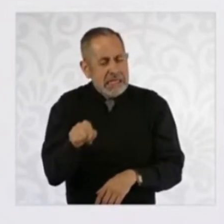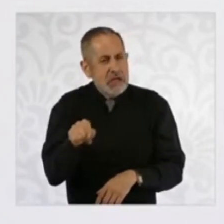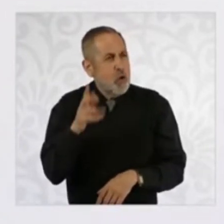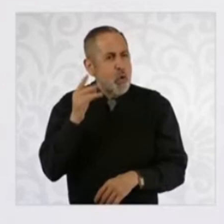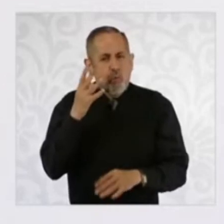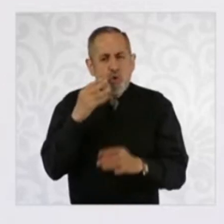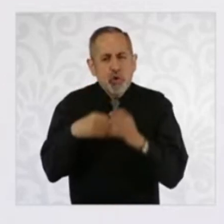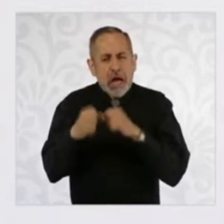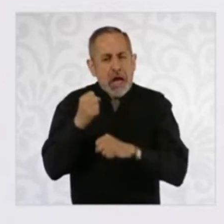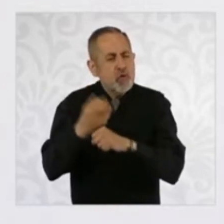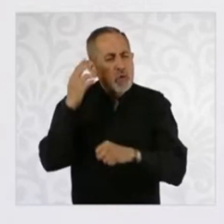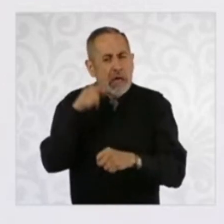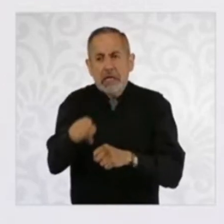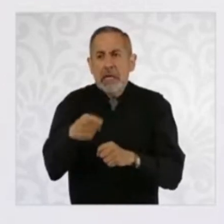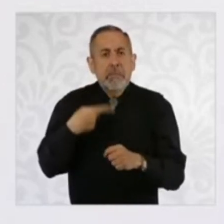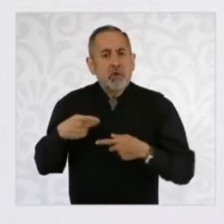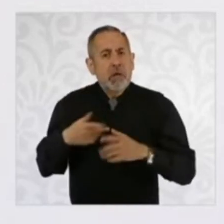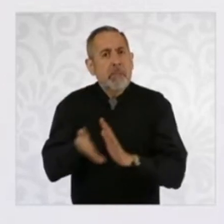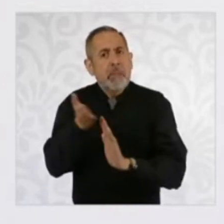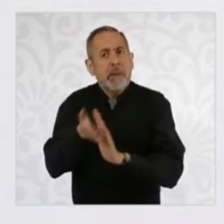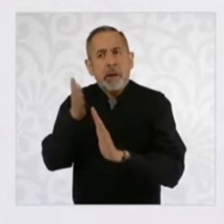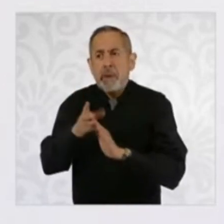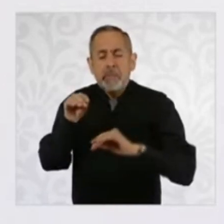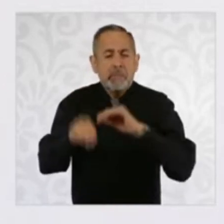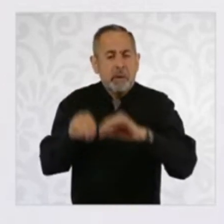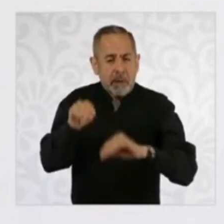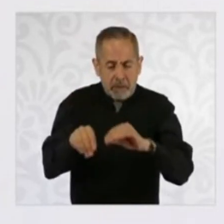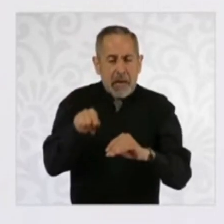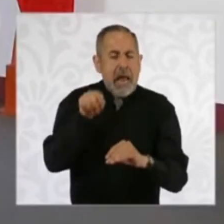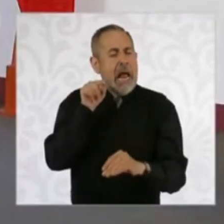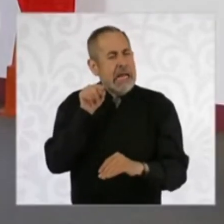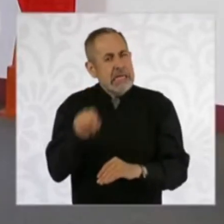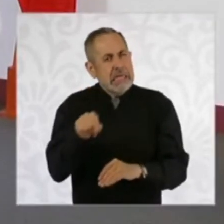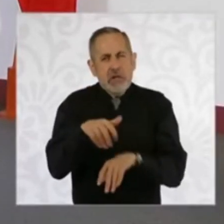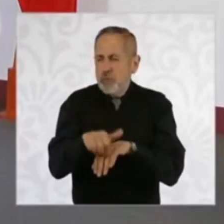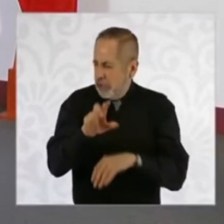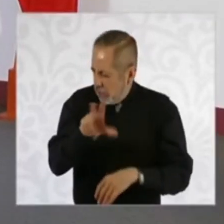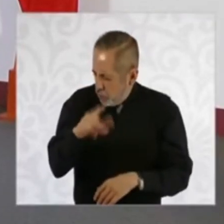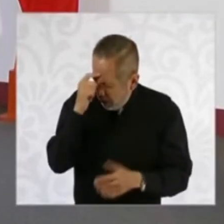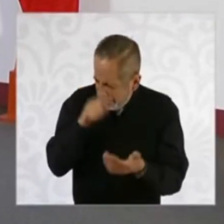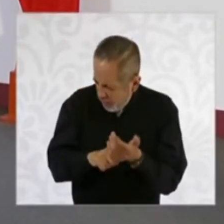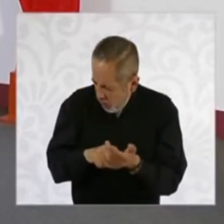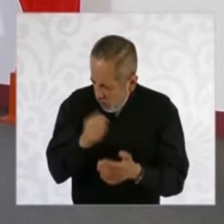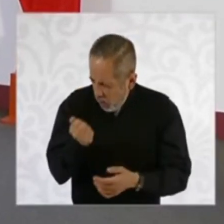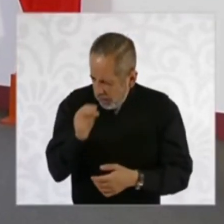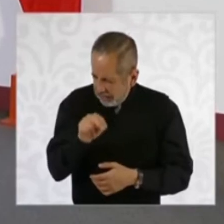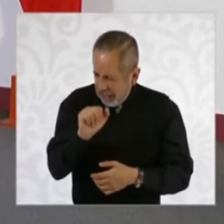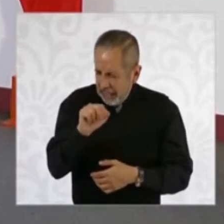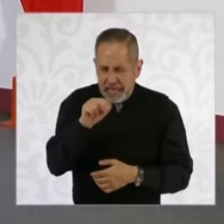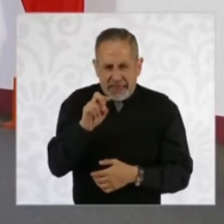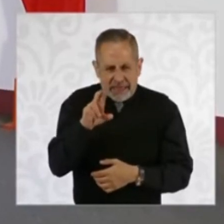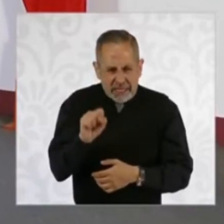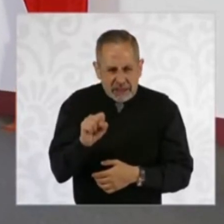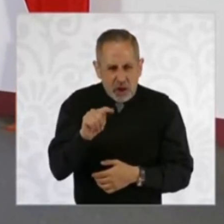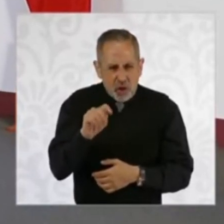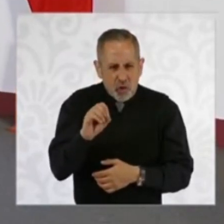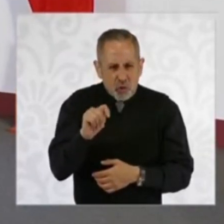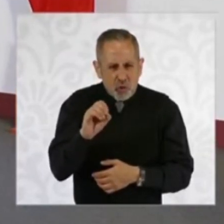hace muchísimos años que quedaron dentro de, creo que este es del ejido de San Andrés Totoltepec, si mal no me